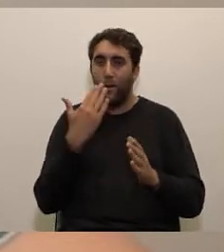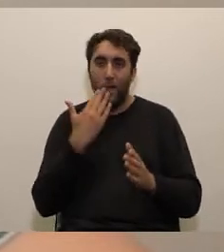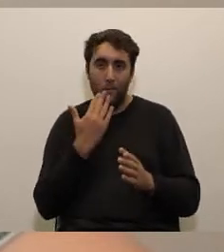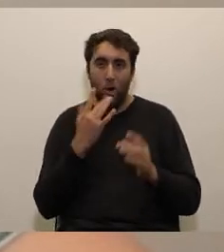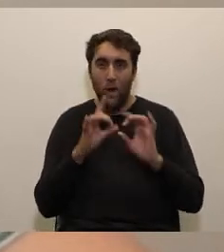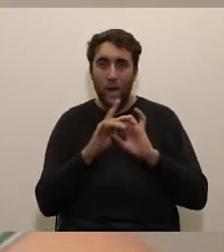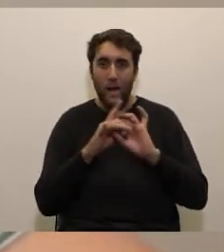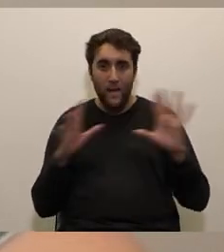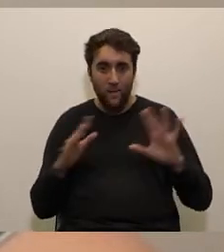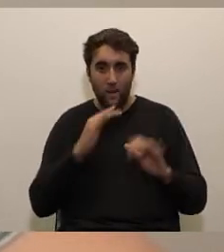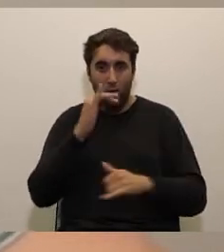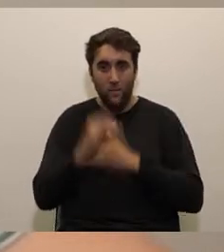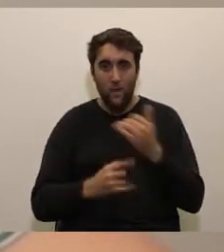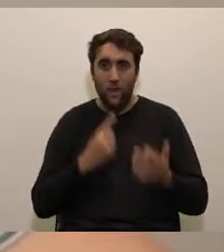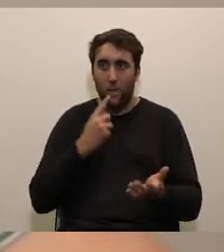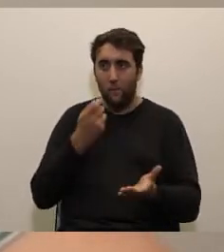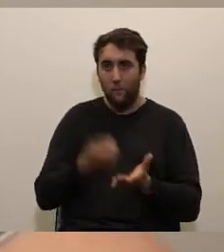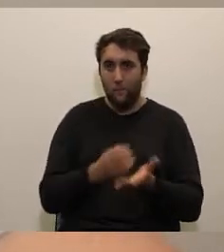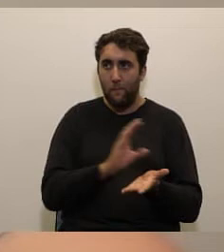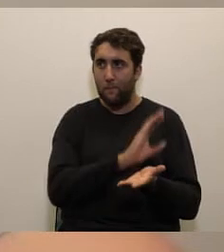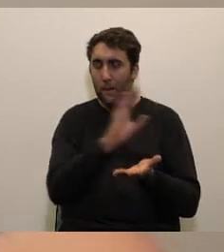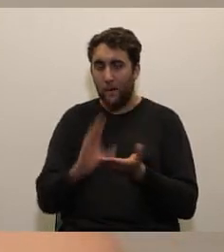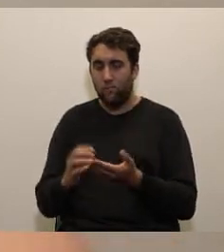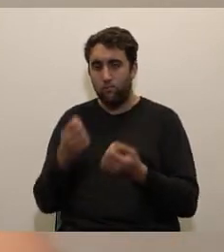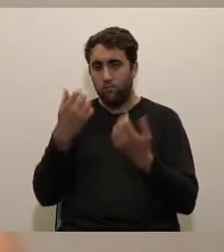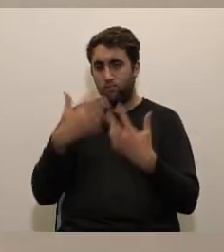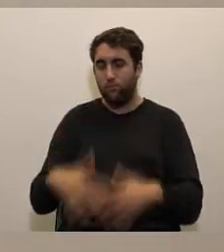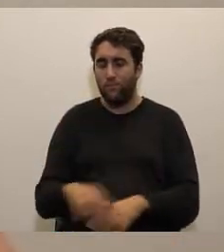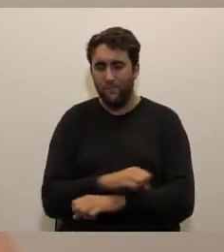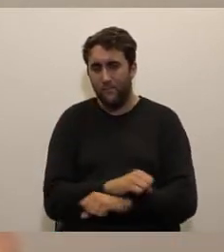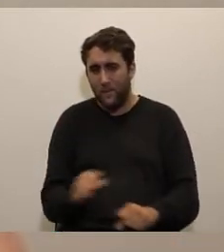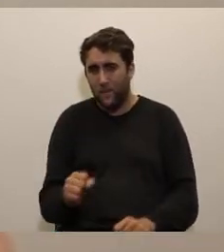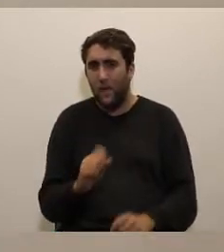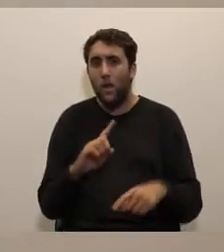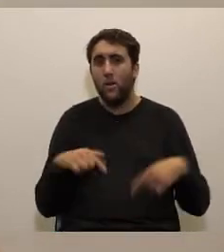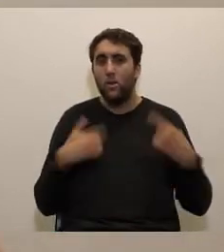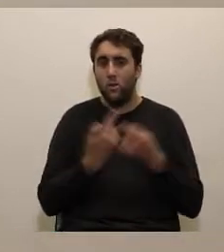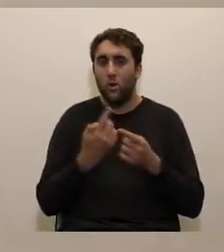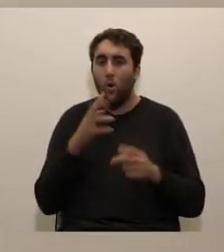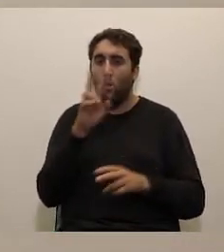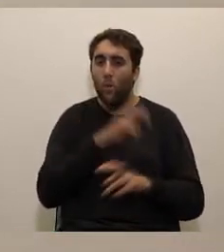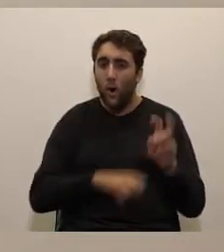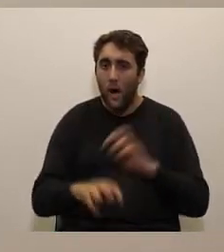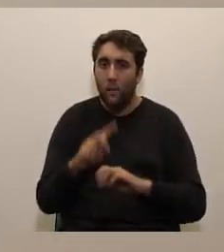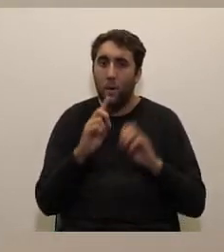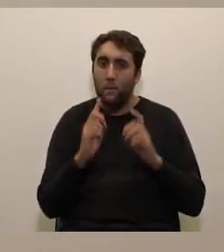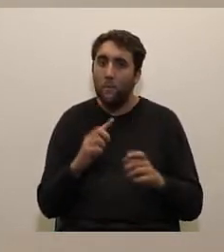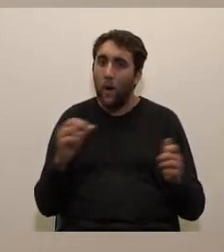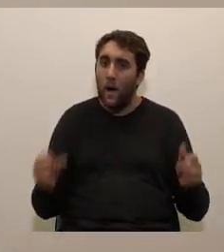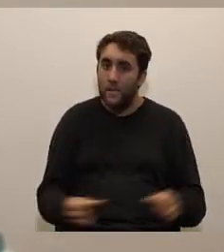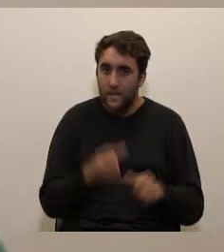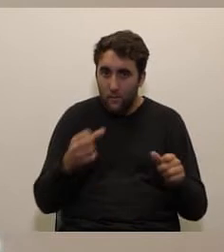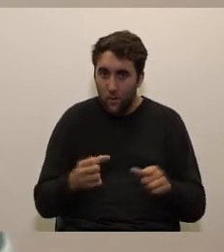sea libre, se deben pagar sumas astronómicas, y bueno, nosotros buscamos que todo lo que hacemos